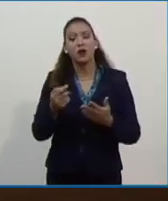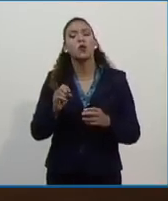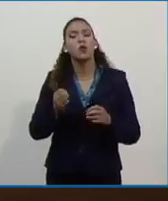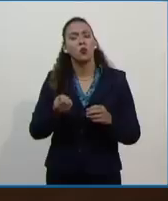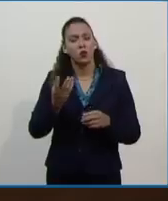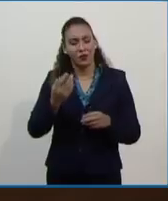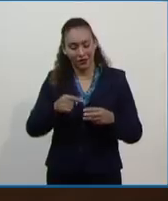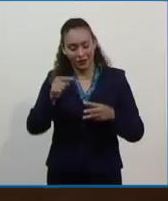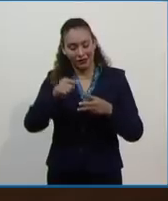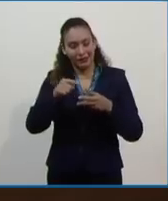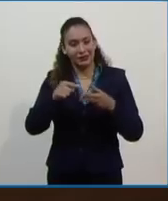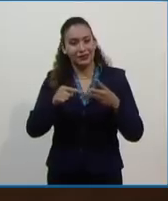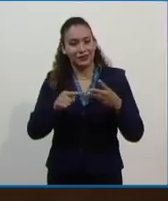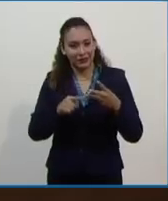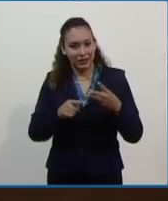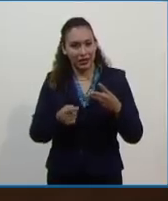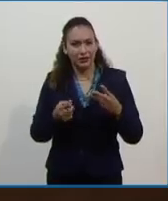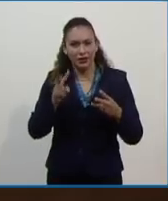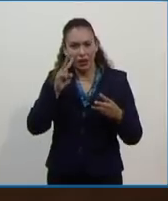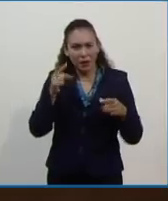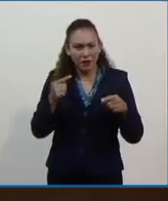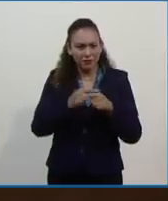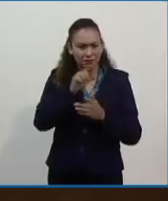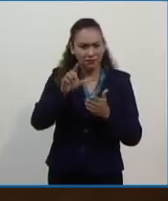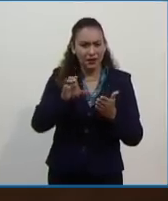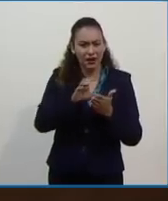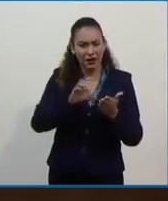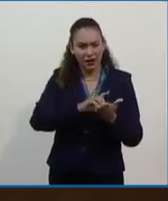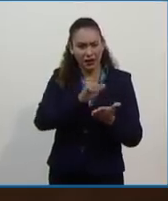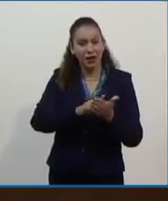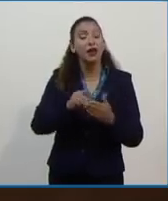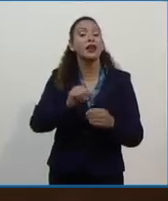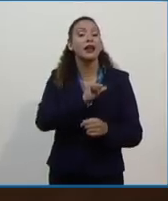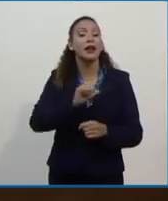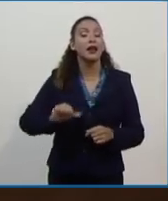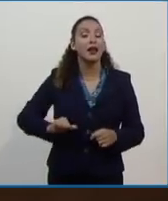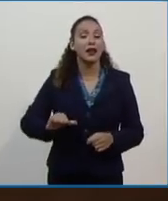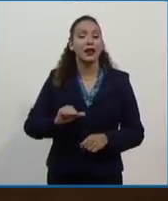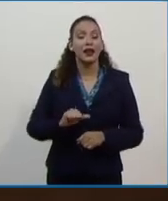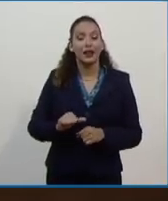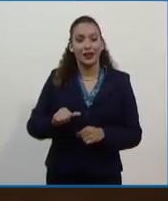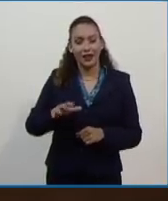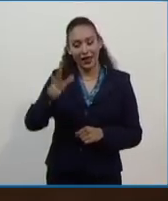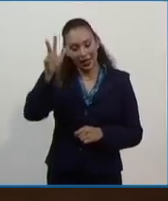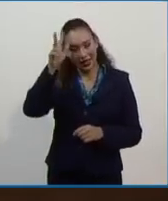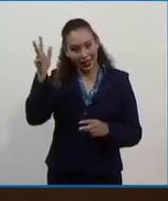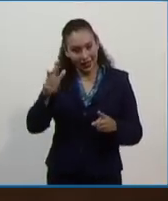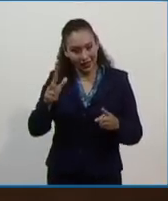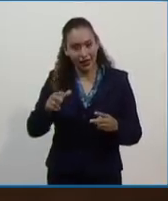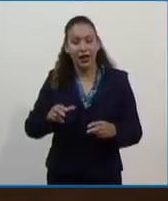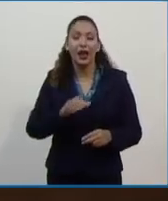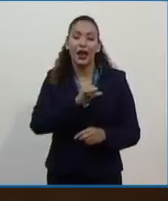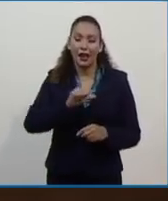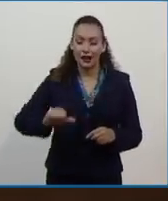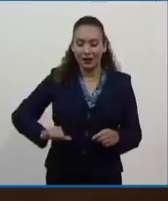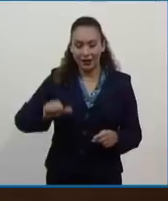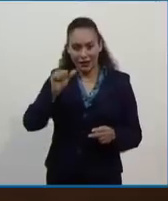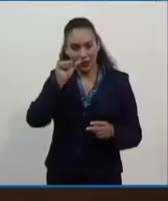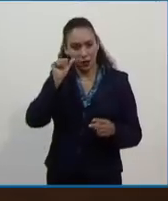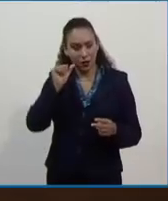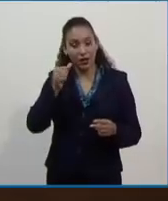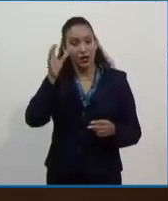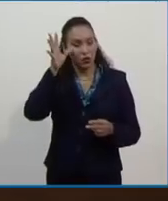resolver 3 controversias constitucionales promovidas por las alcaldías Miguel Hidalgo, Cuauhtémoc y Benito Juárez, en las que